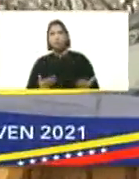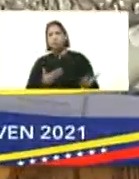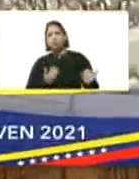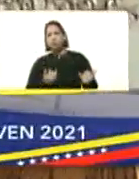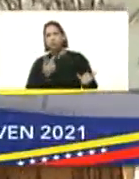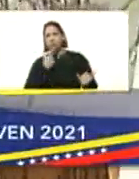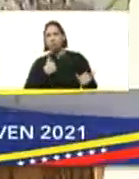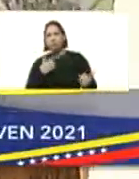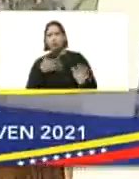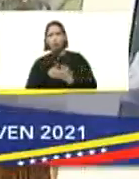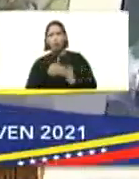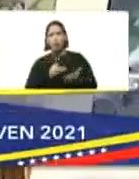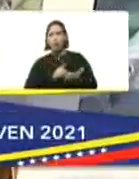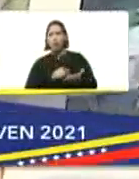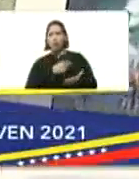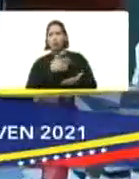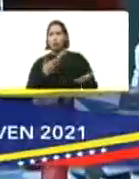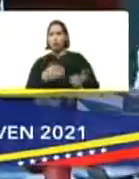libro, embajador, por favor?